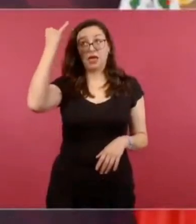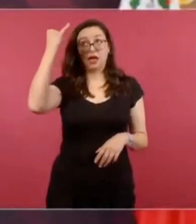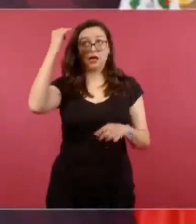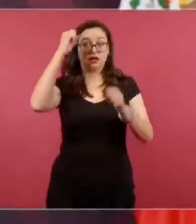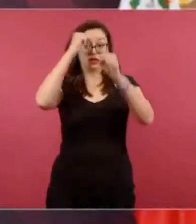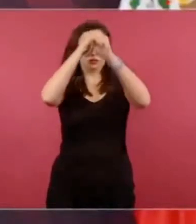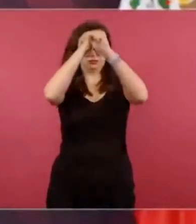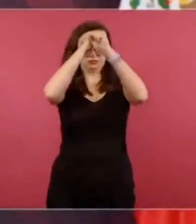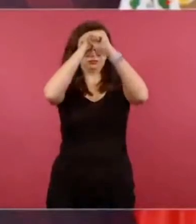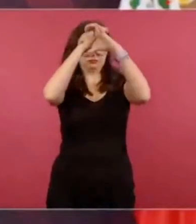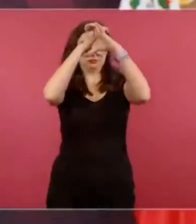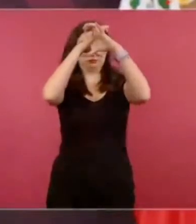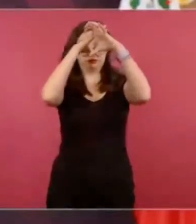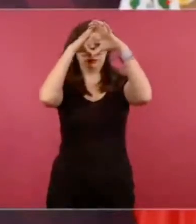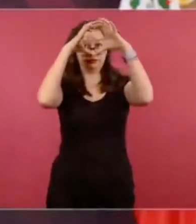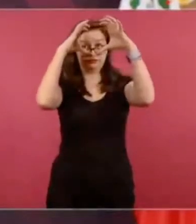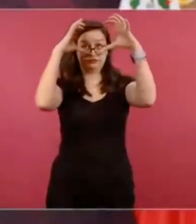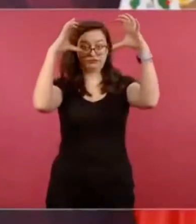una ideología